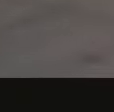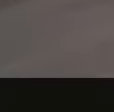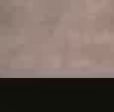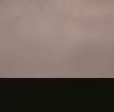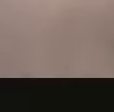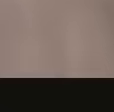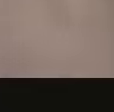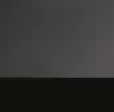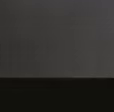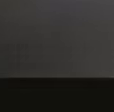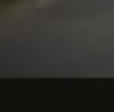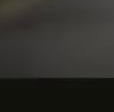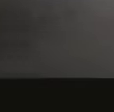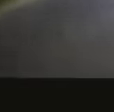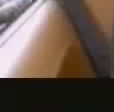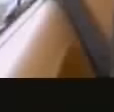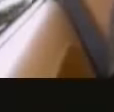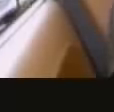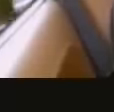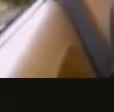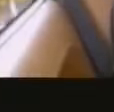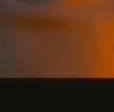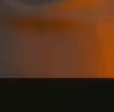más lujosos del mundo